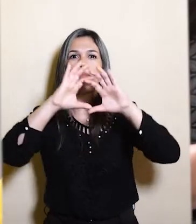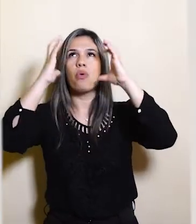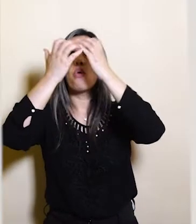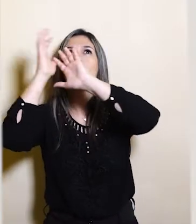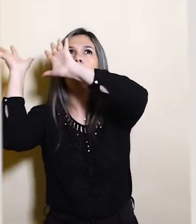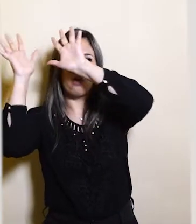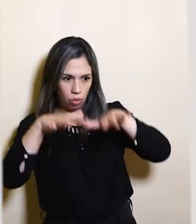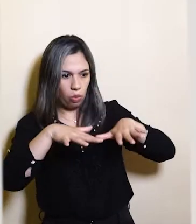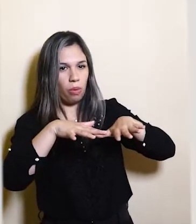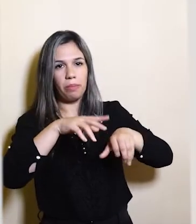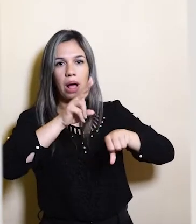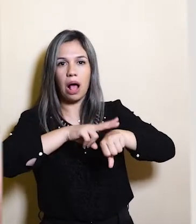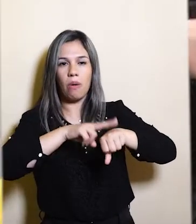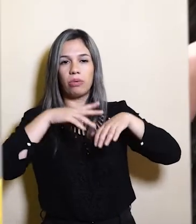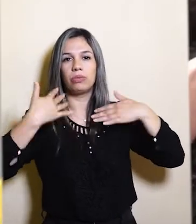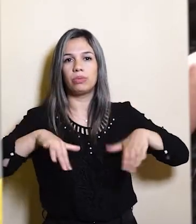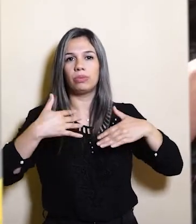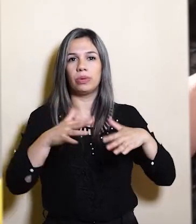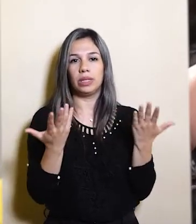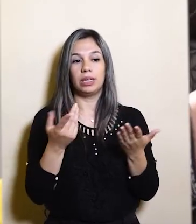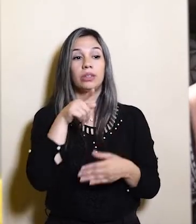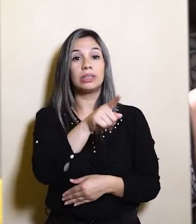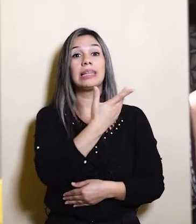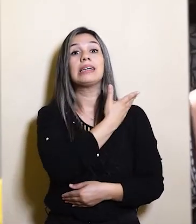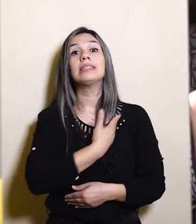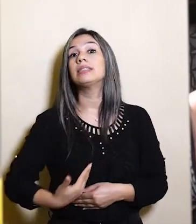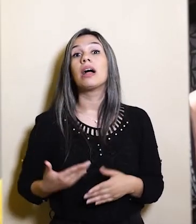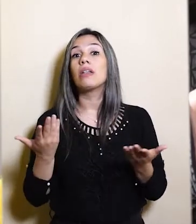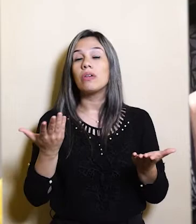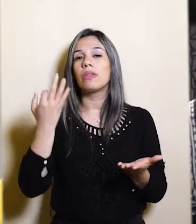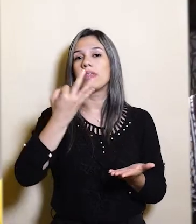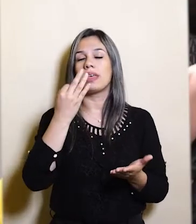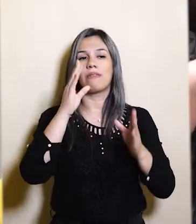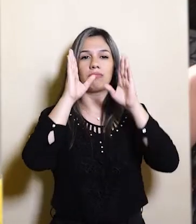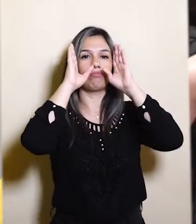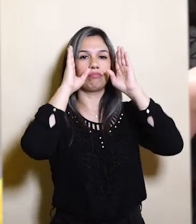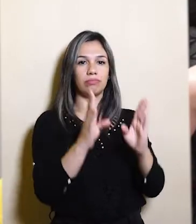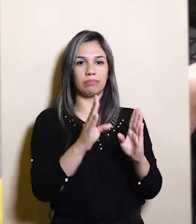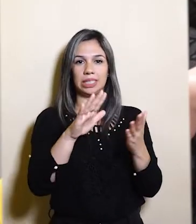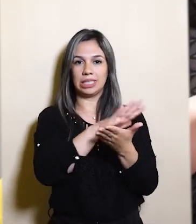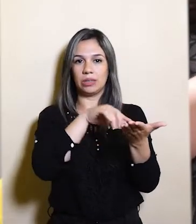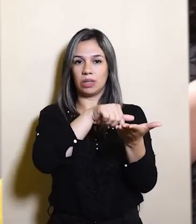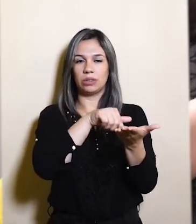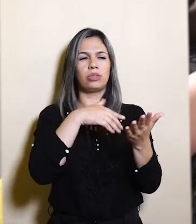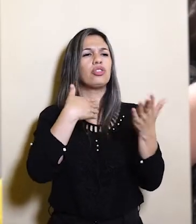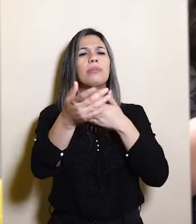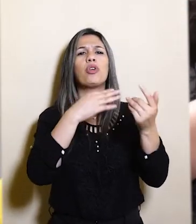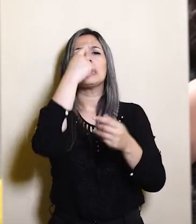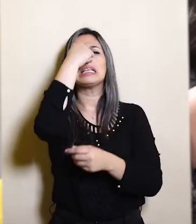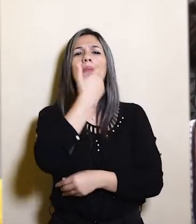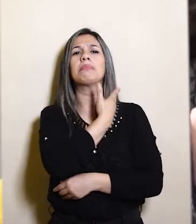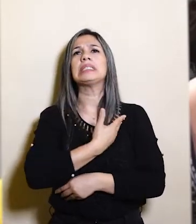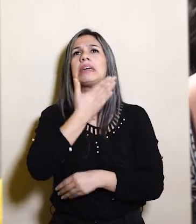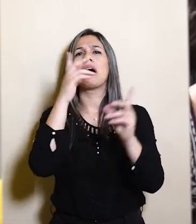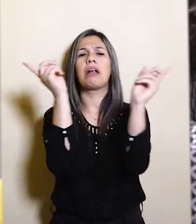a las sociedades del mundo. Este Estado tiene que atender esta crisis, ¿no? Sin importar el gobierno de turno, es una responsabilidad